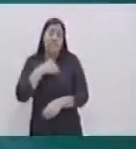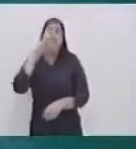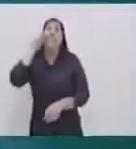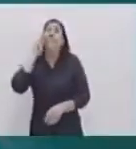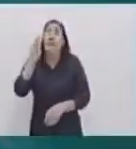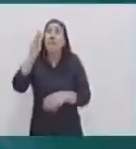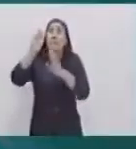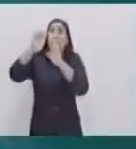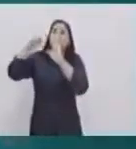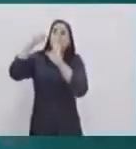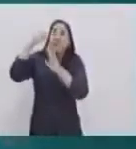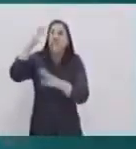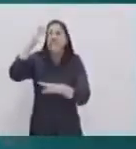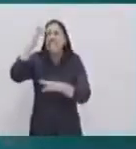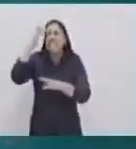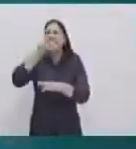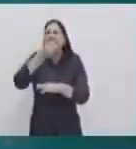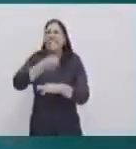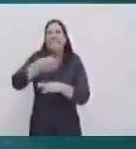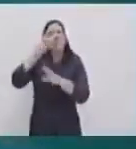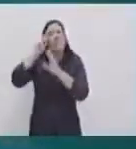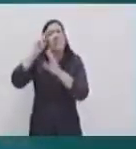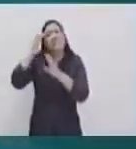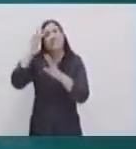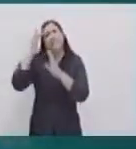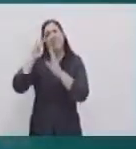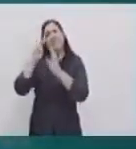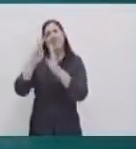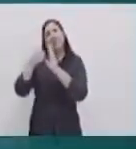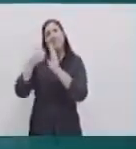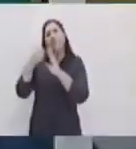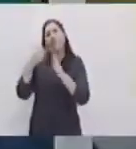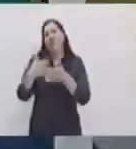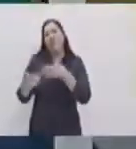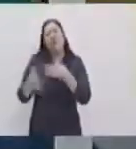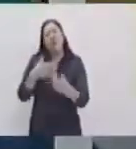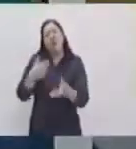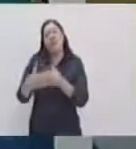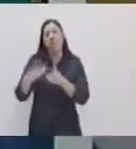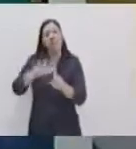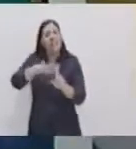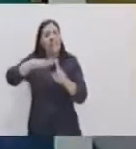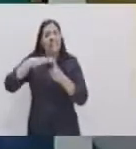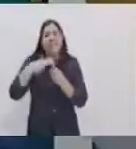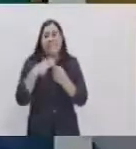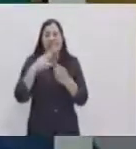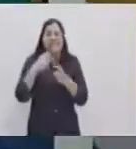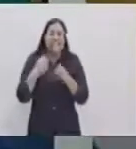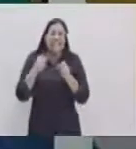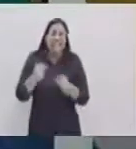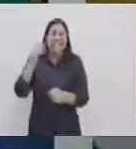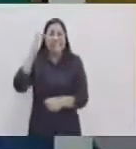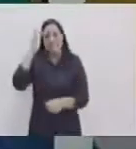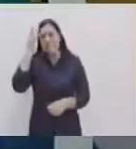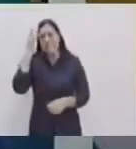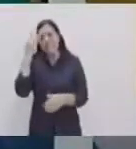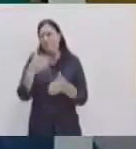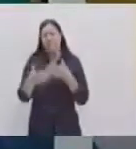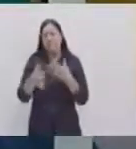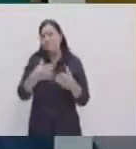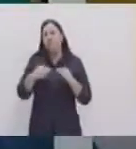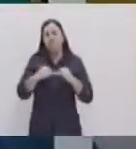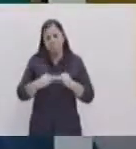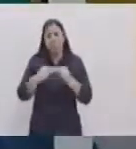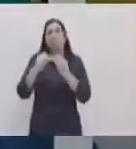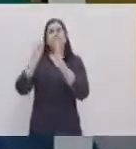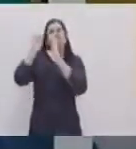película. Entonces, ¿qué nos está plasmando? Que a pesar de la situación que estaba viviendo, de cómo se sentía, logró